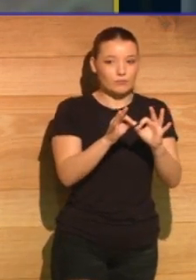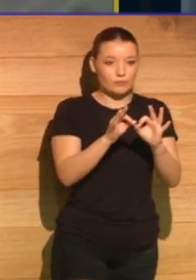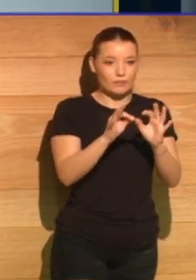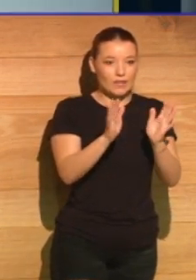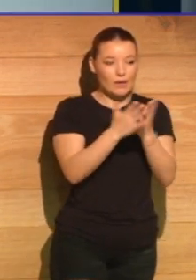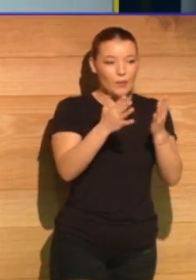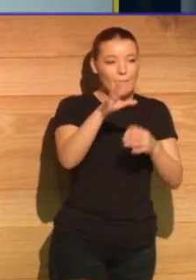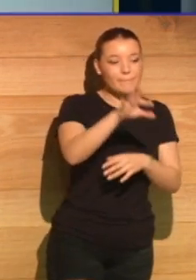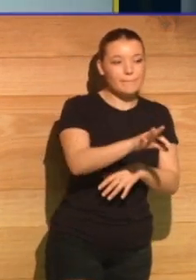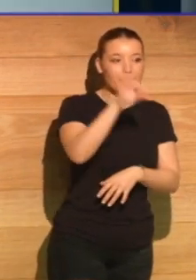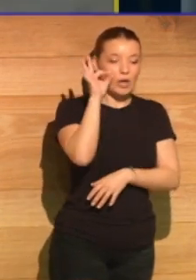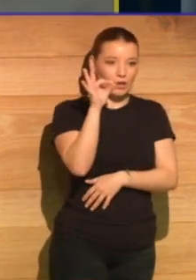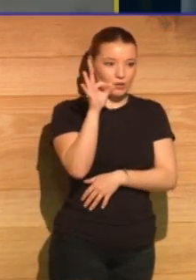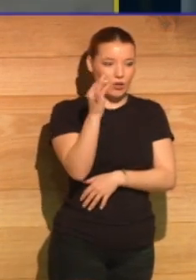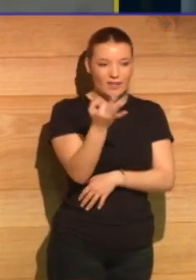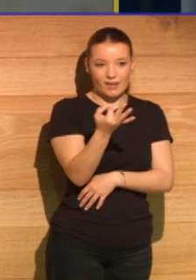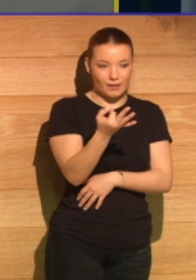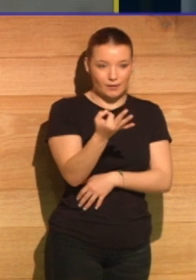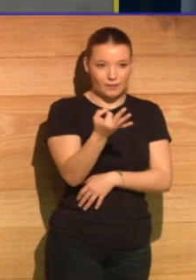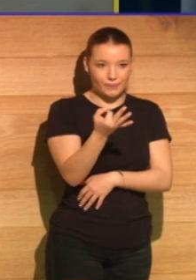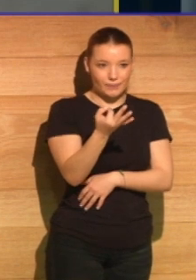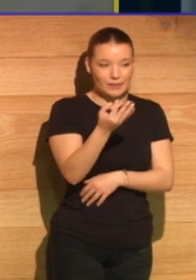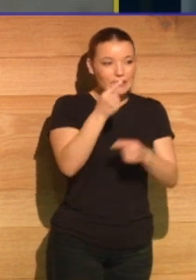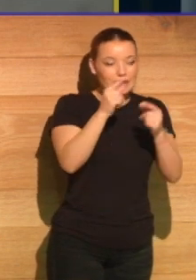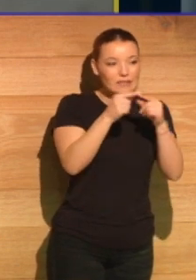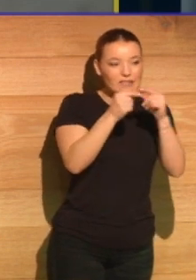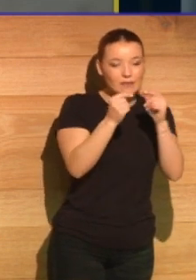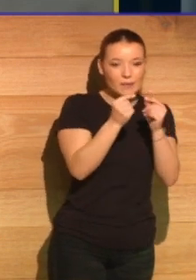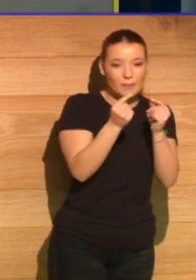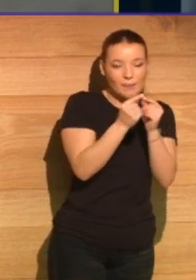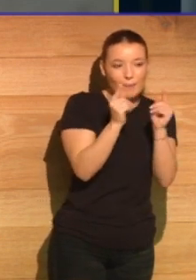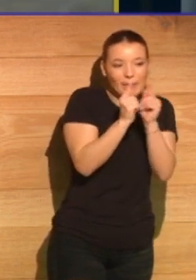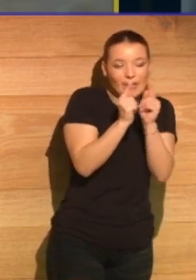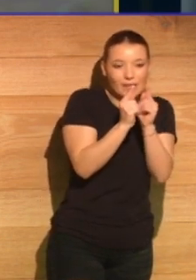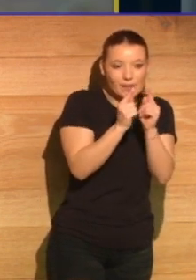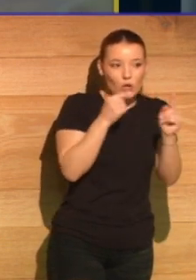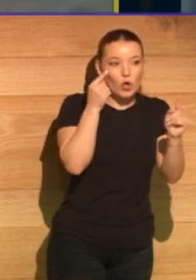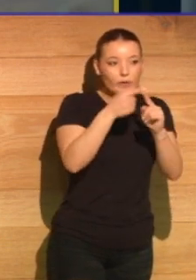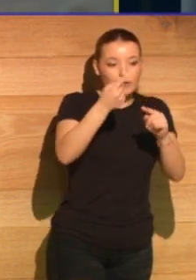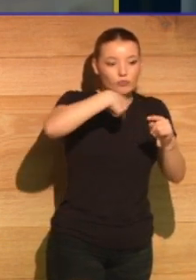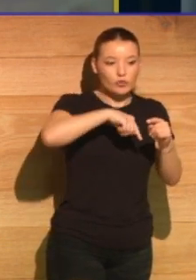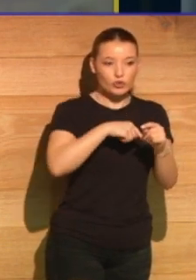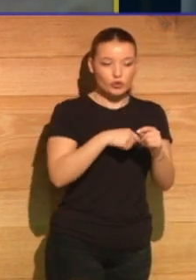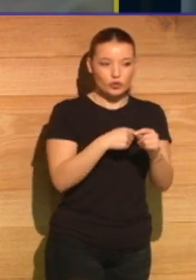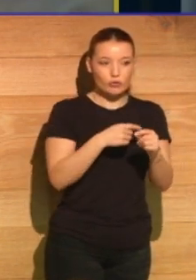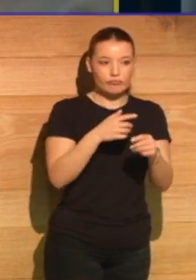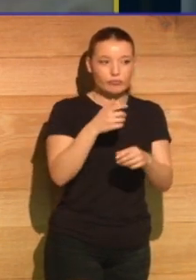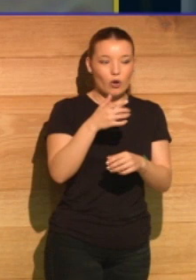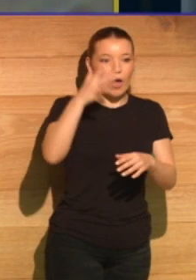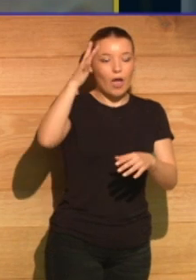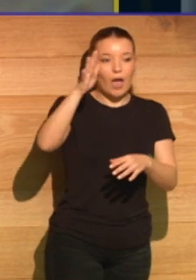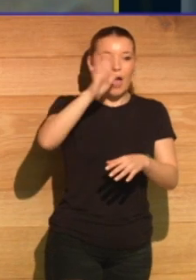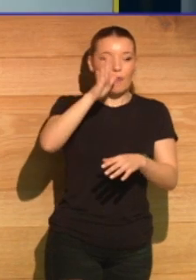escoge, ¿no? Como decía antes, semillas para que nosotros sigamos regando, ¿no? Esa